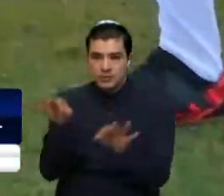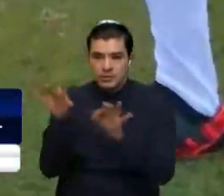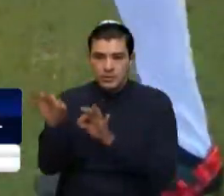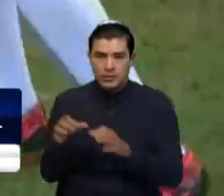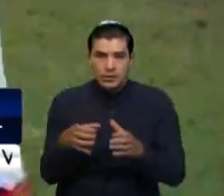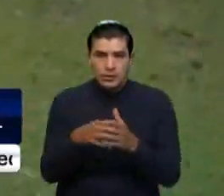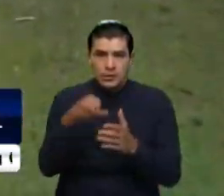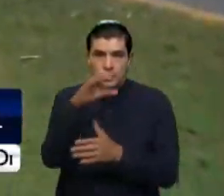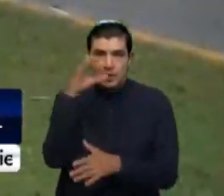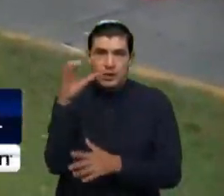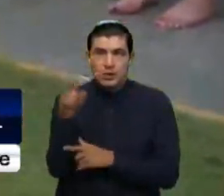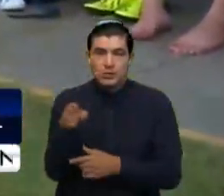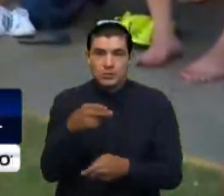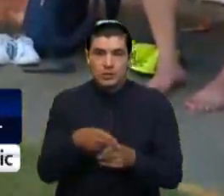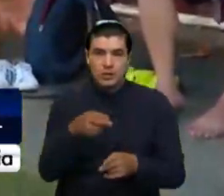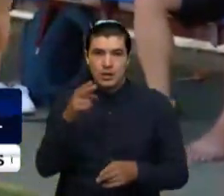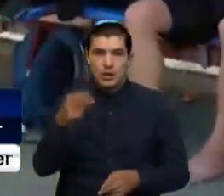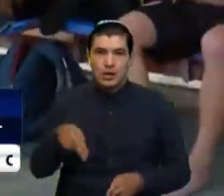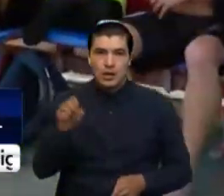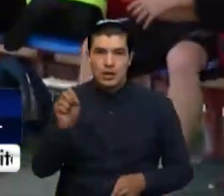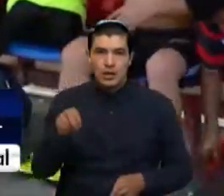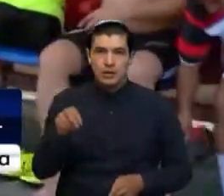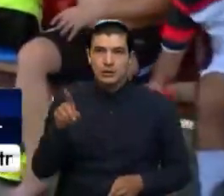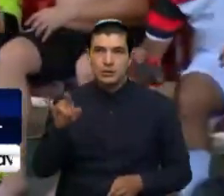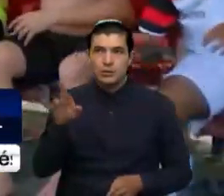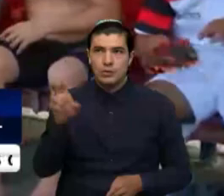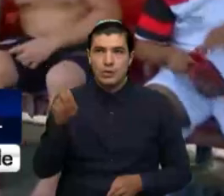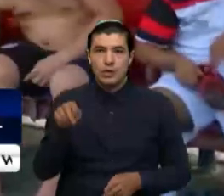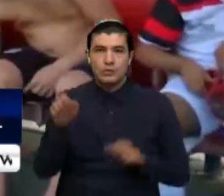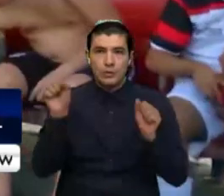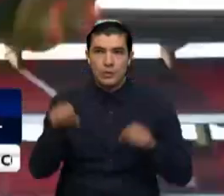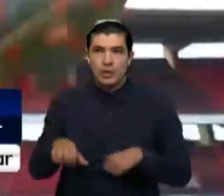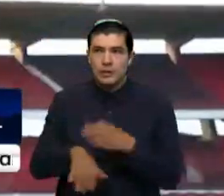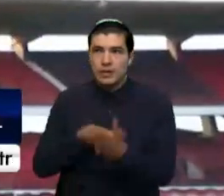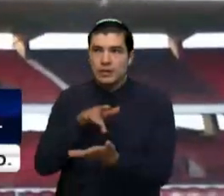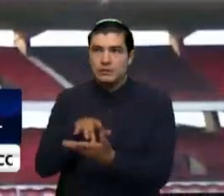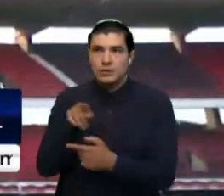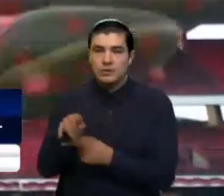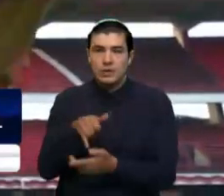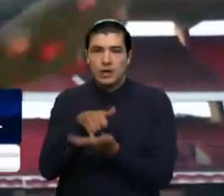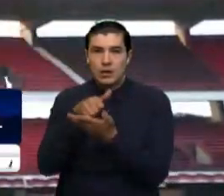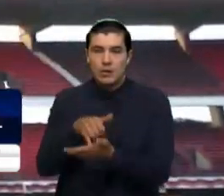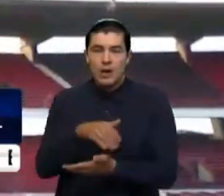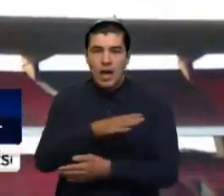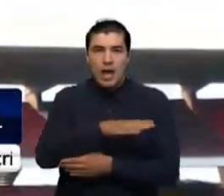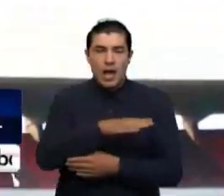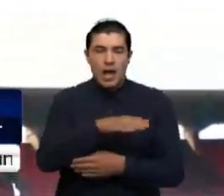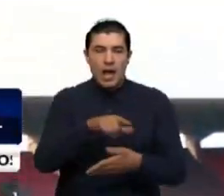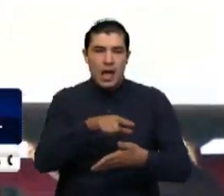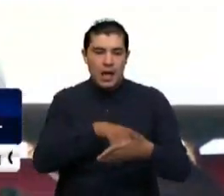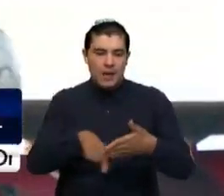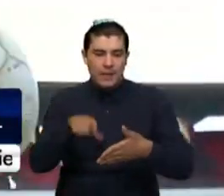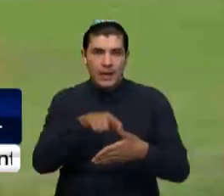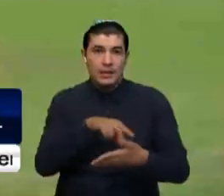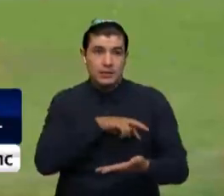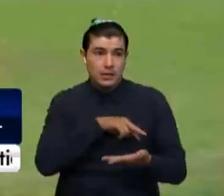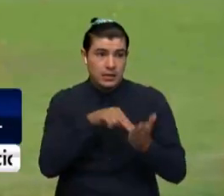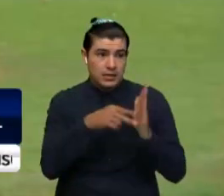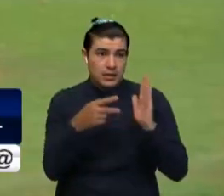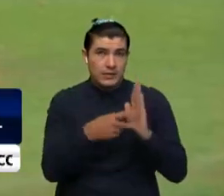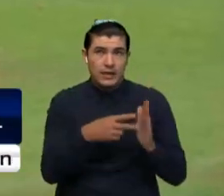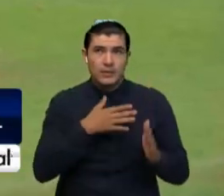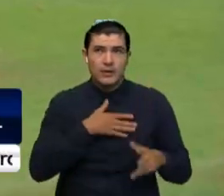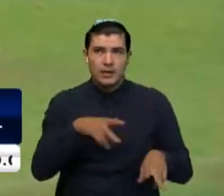seleccionador nacional hans durán para afrontar la copa américa y eso significa mucho en mi logro personal